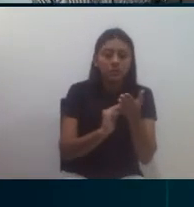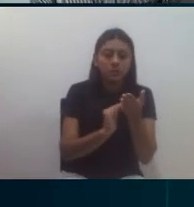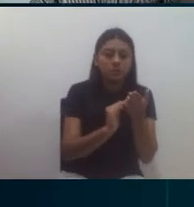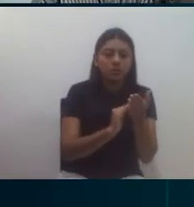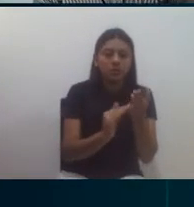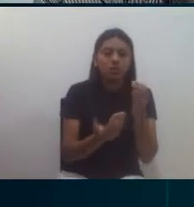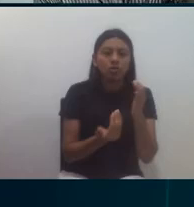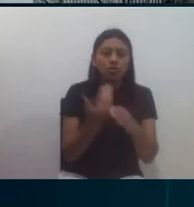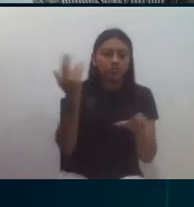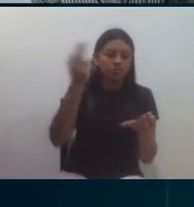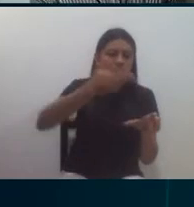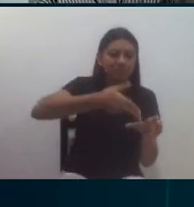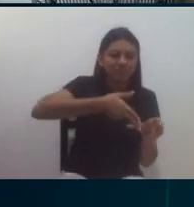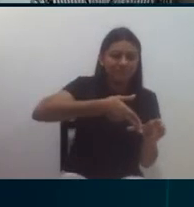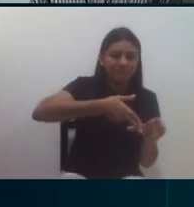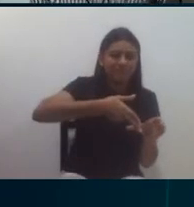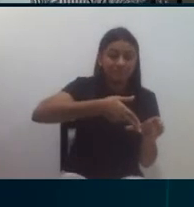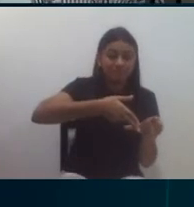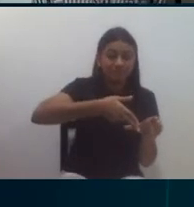puro.